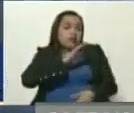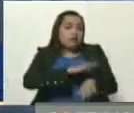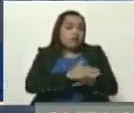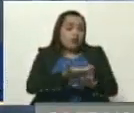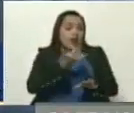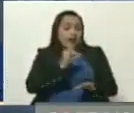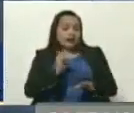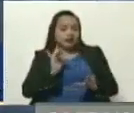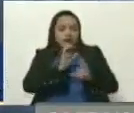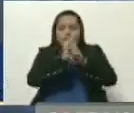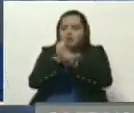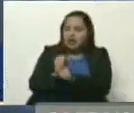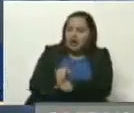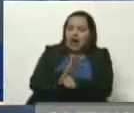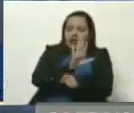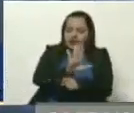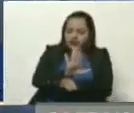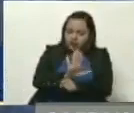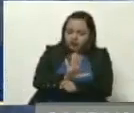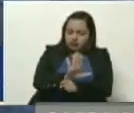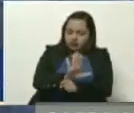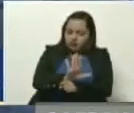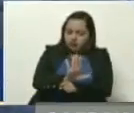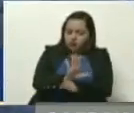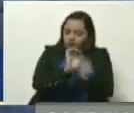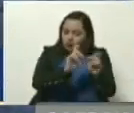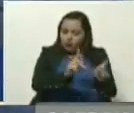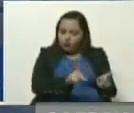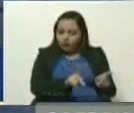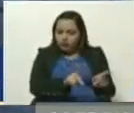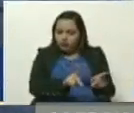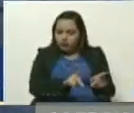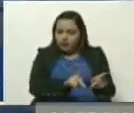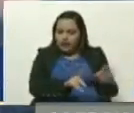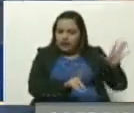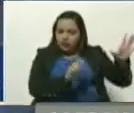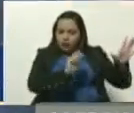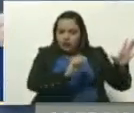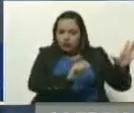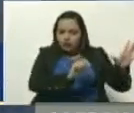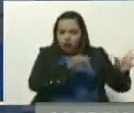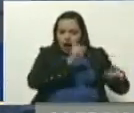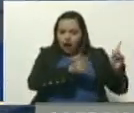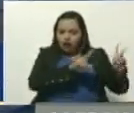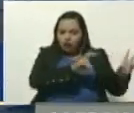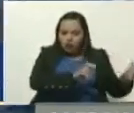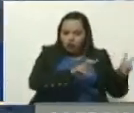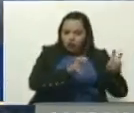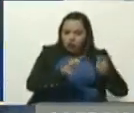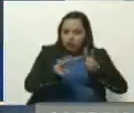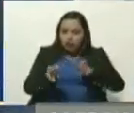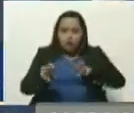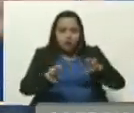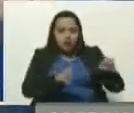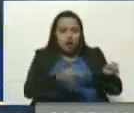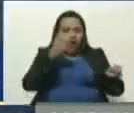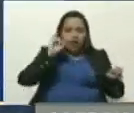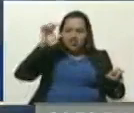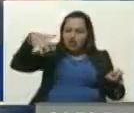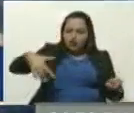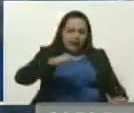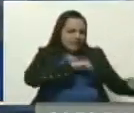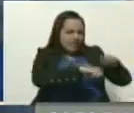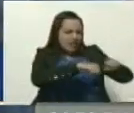estás deteniendo un momento y estás diciendo, epa, ya va, ok, cada 5 minutos está pasando algo, allá te mordió un perro, aquí se cayó un derrumbe, allá hubo un